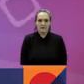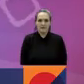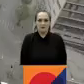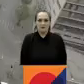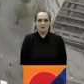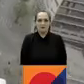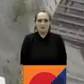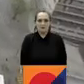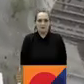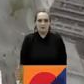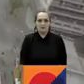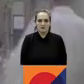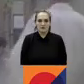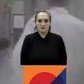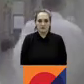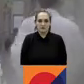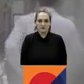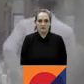Noticias.